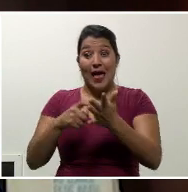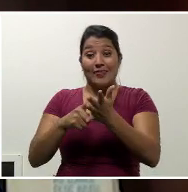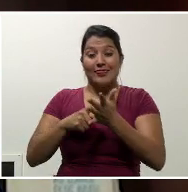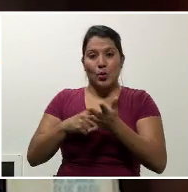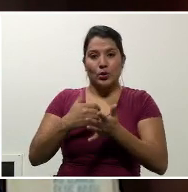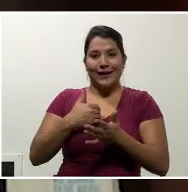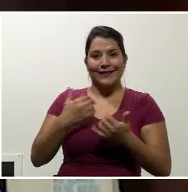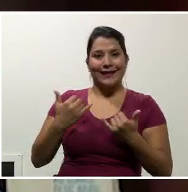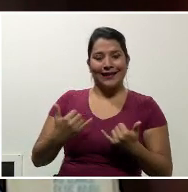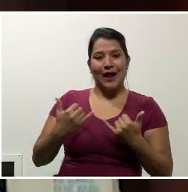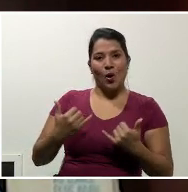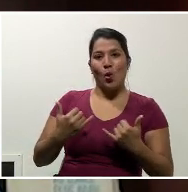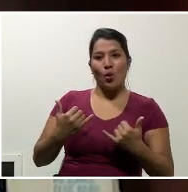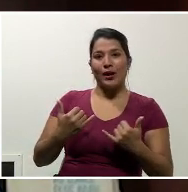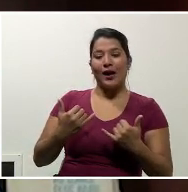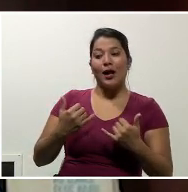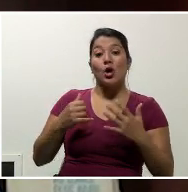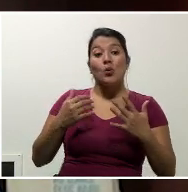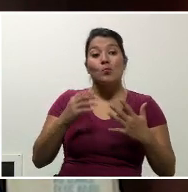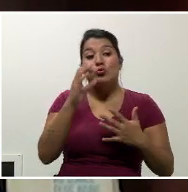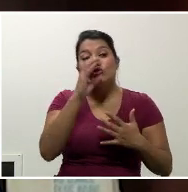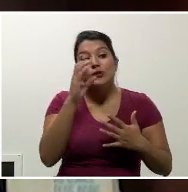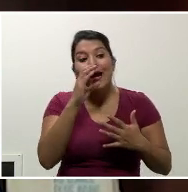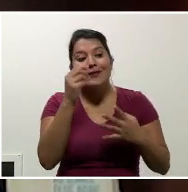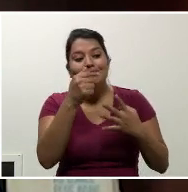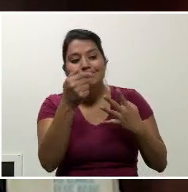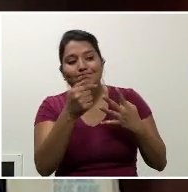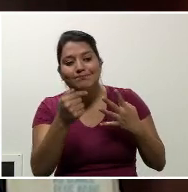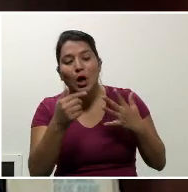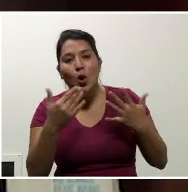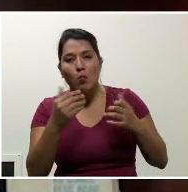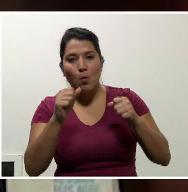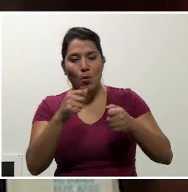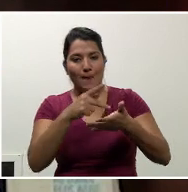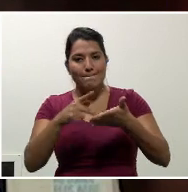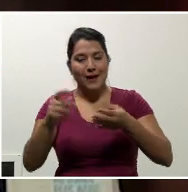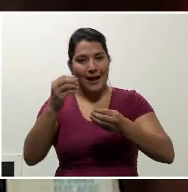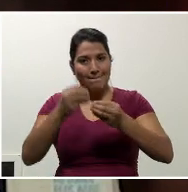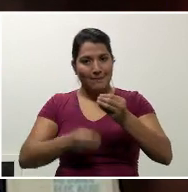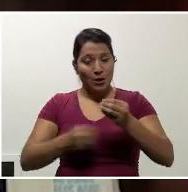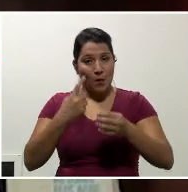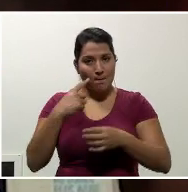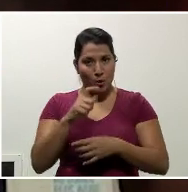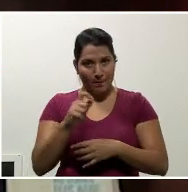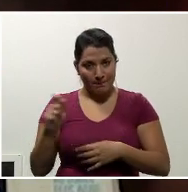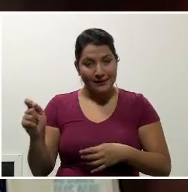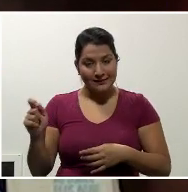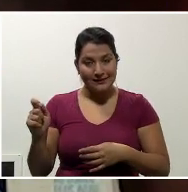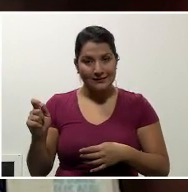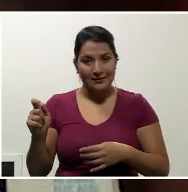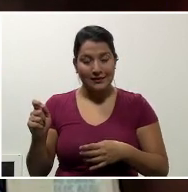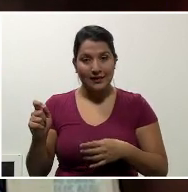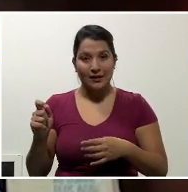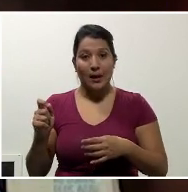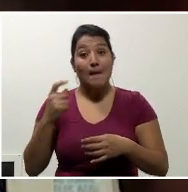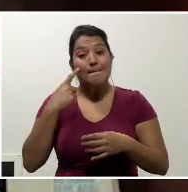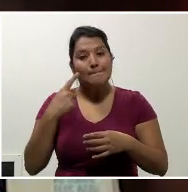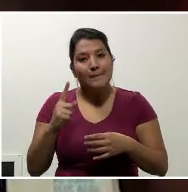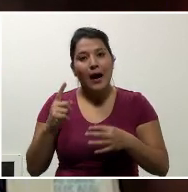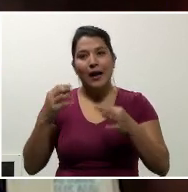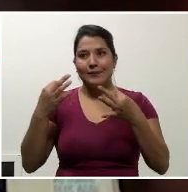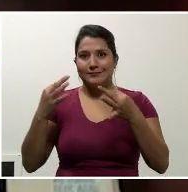disminuya y con esto efectivamente el cargo por intereses que tiene que pagar Hacienda mes a mes pues vaya